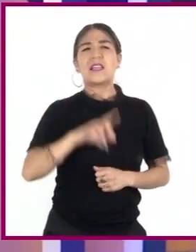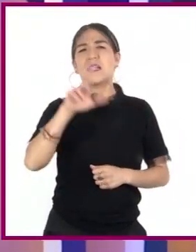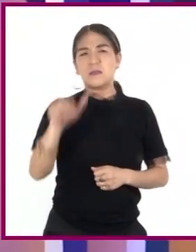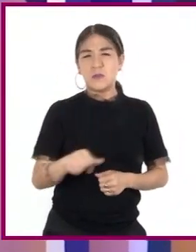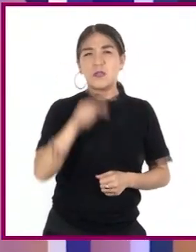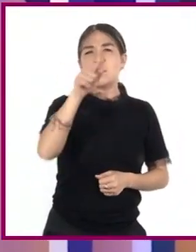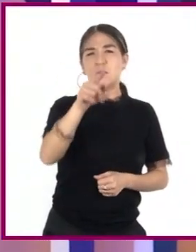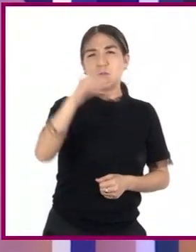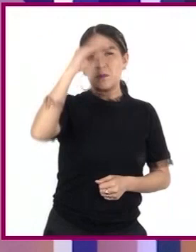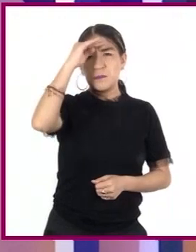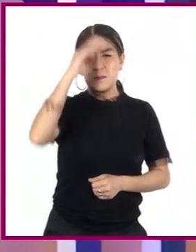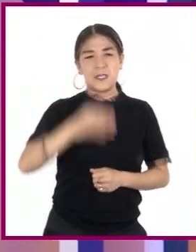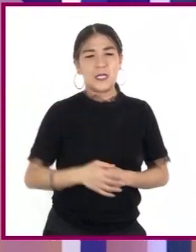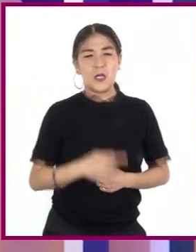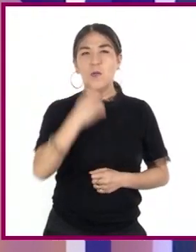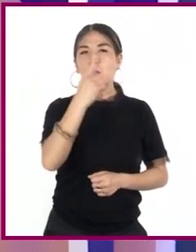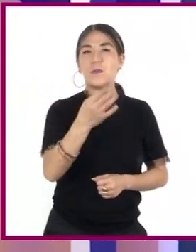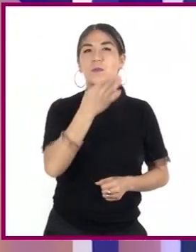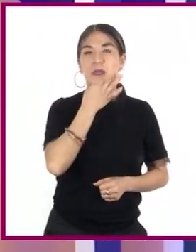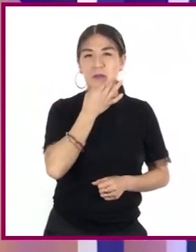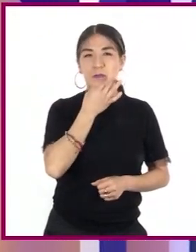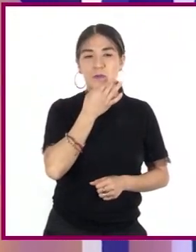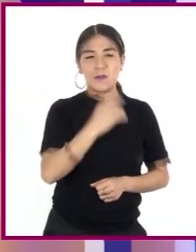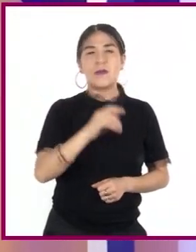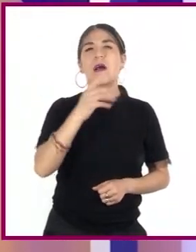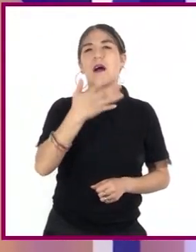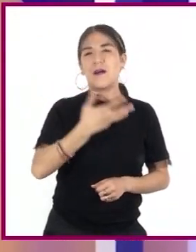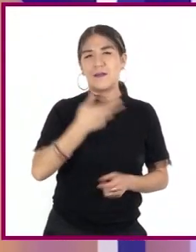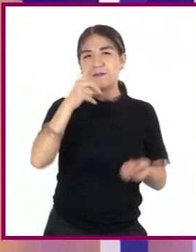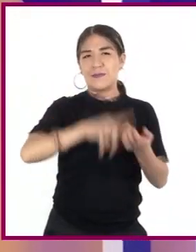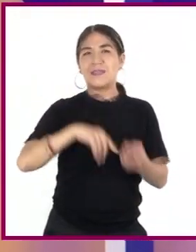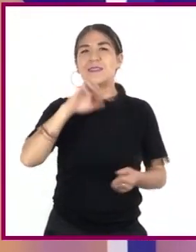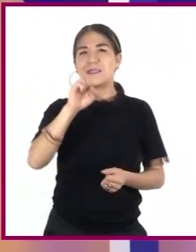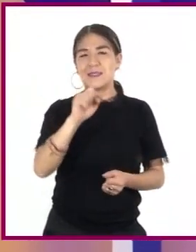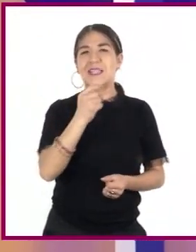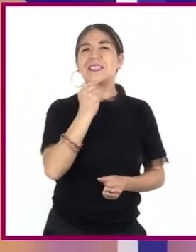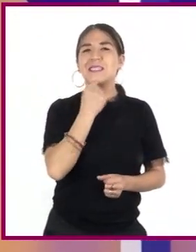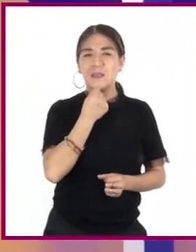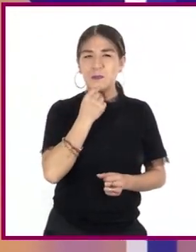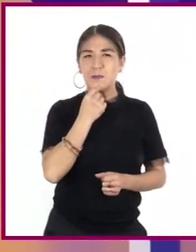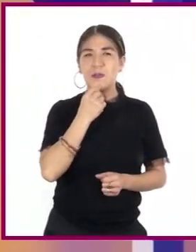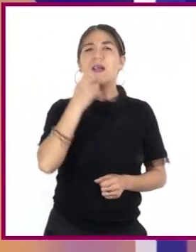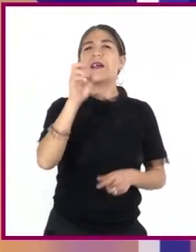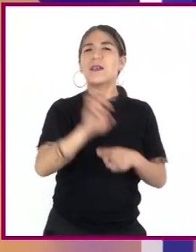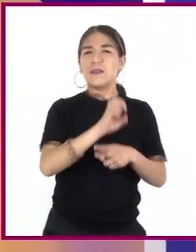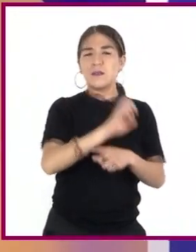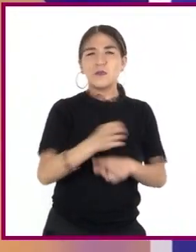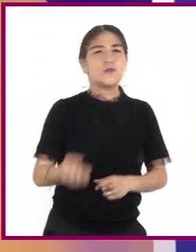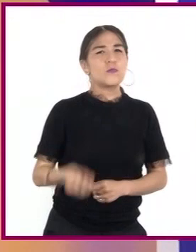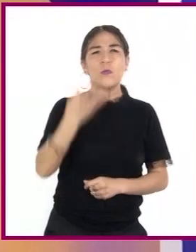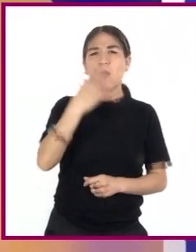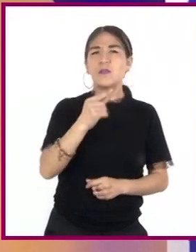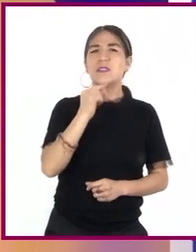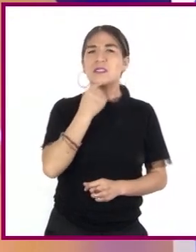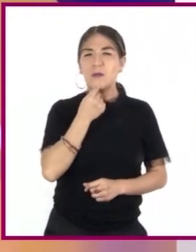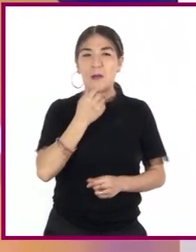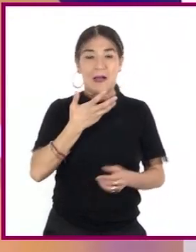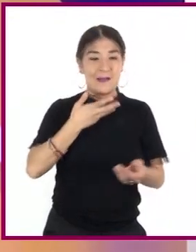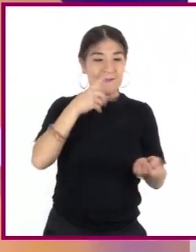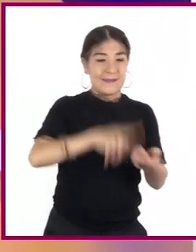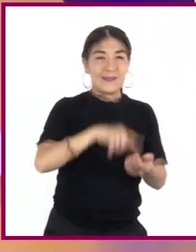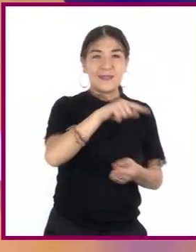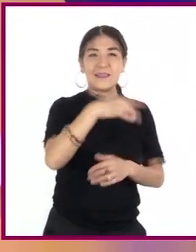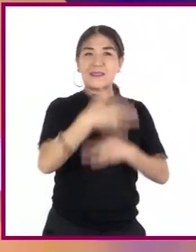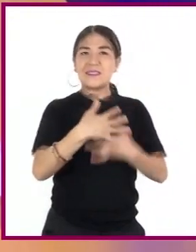podemos considerar que un minuto tiene 60 segundos. Entonces, ¿cuántos segundos hay en 15